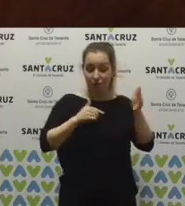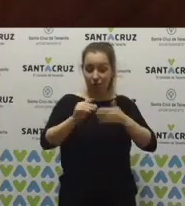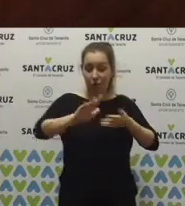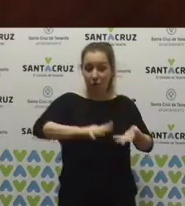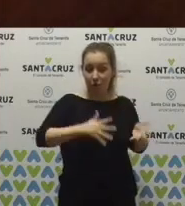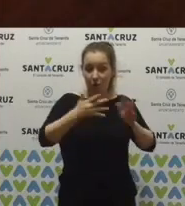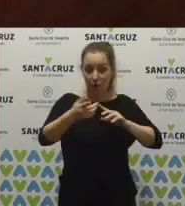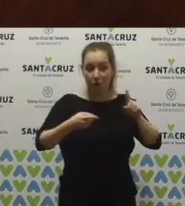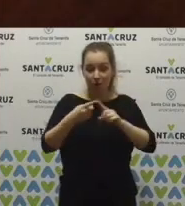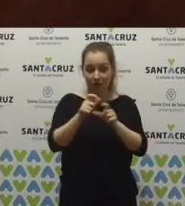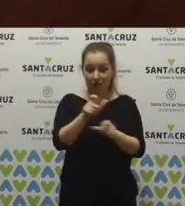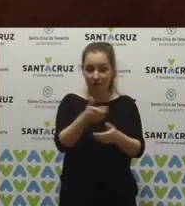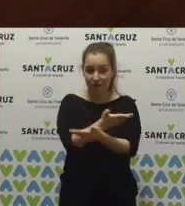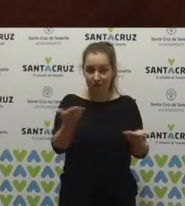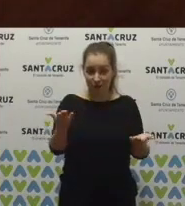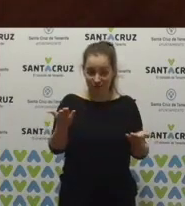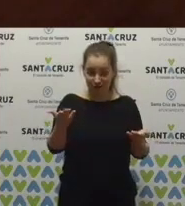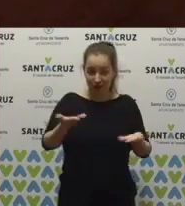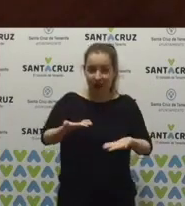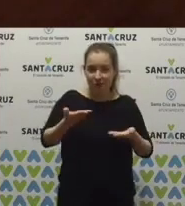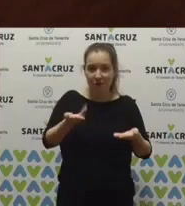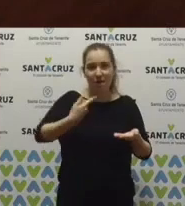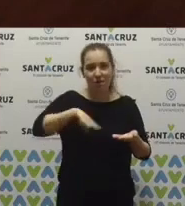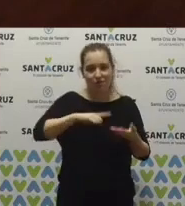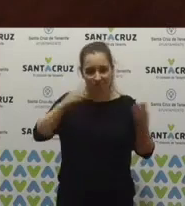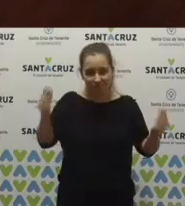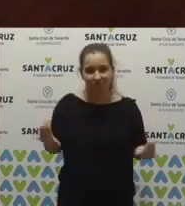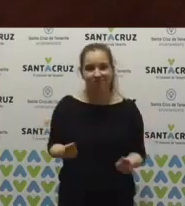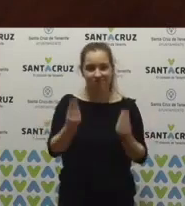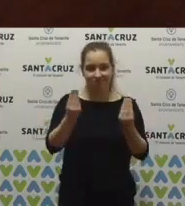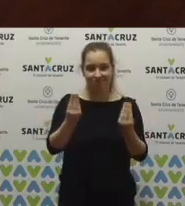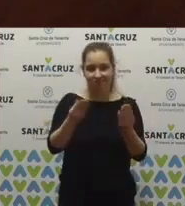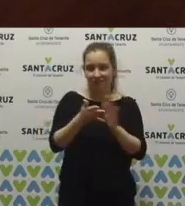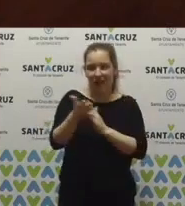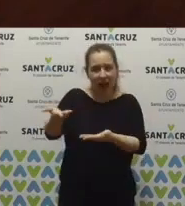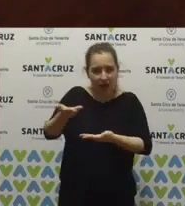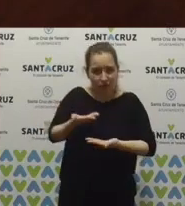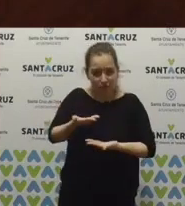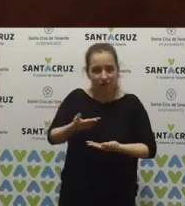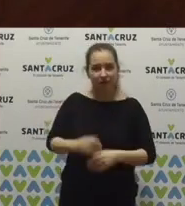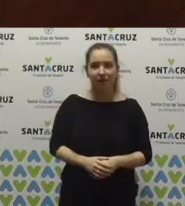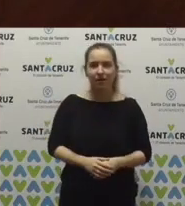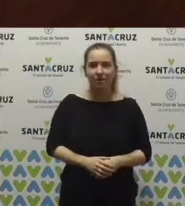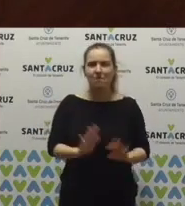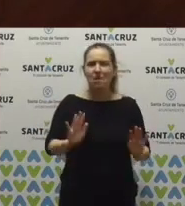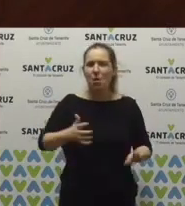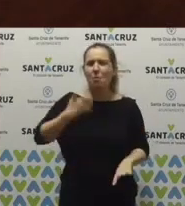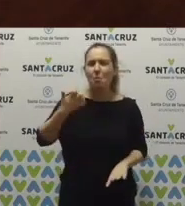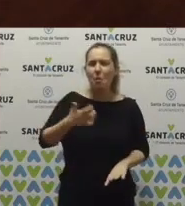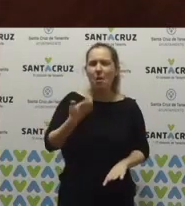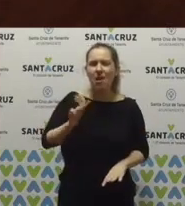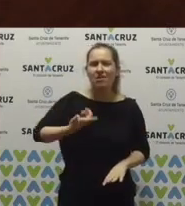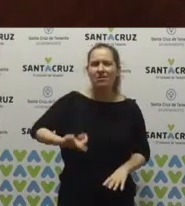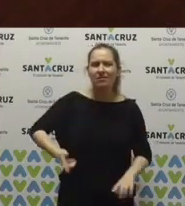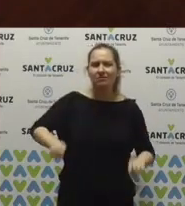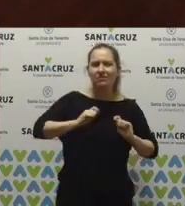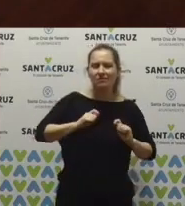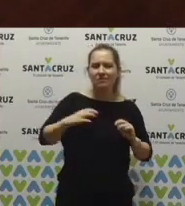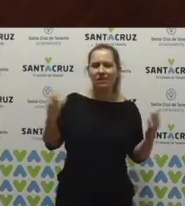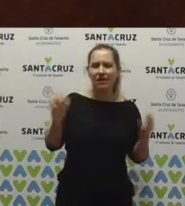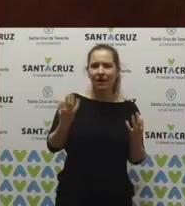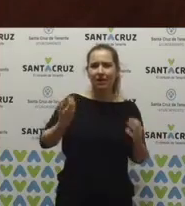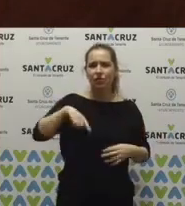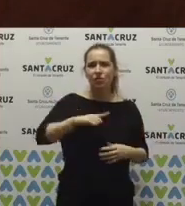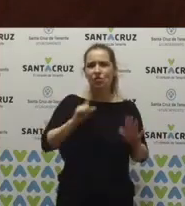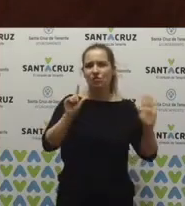ayudar a la ciudadanía de santa cruz lo que me molesta es tener que estar durante seis minutos explicando un documento